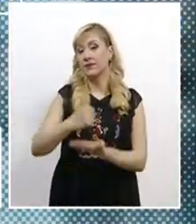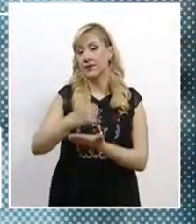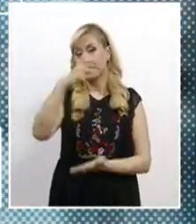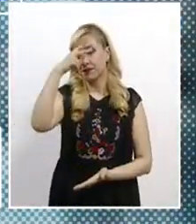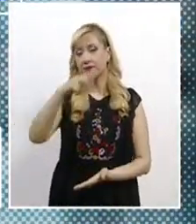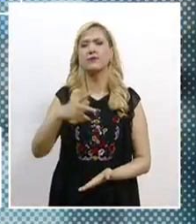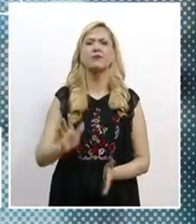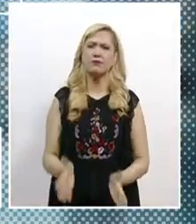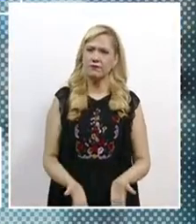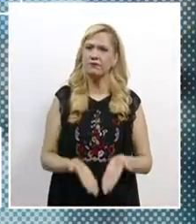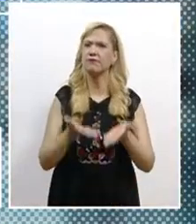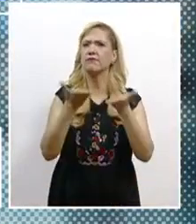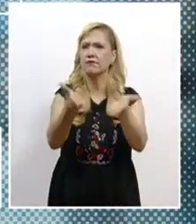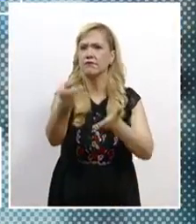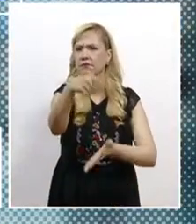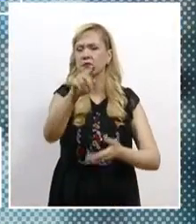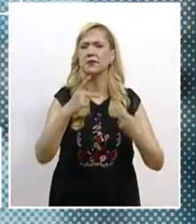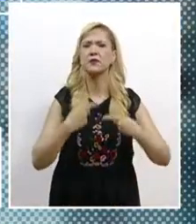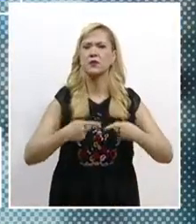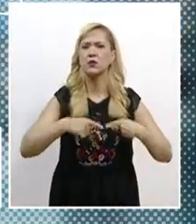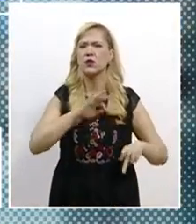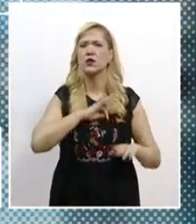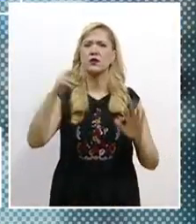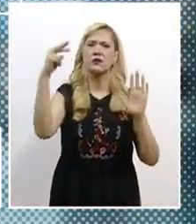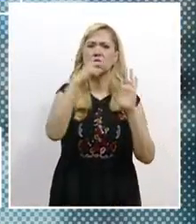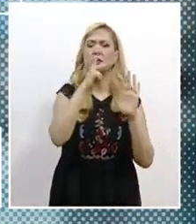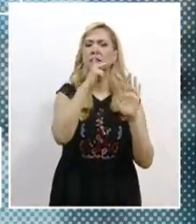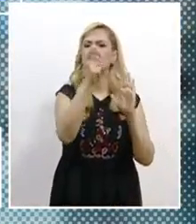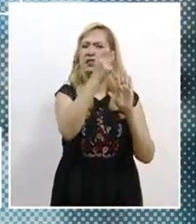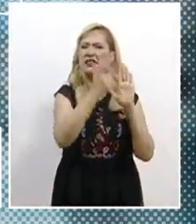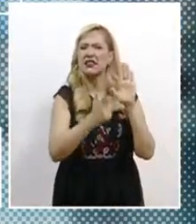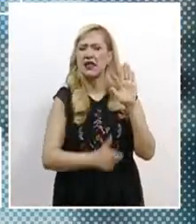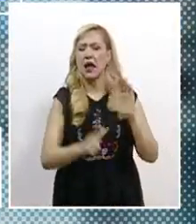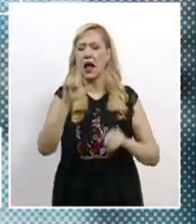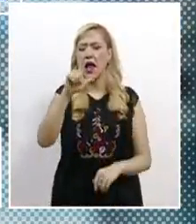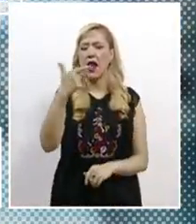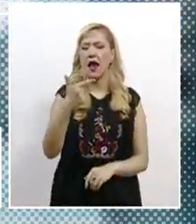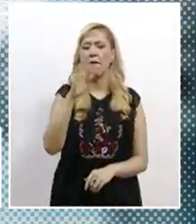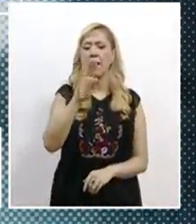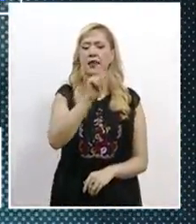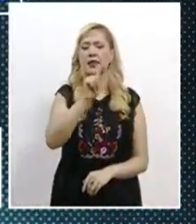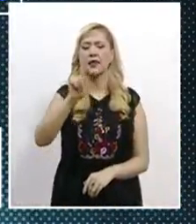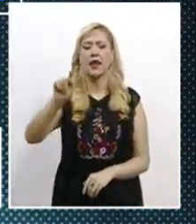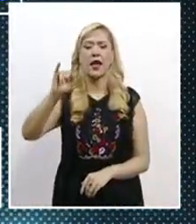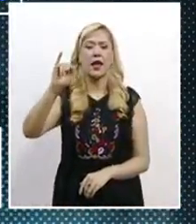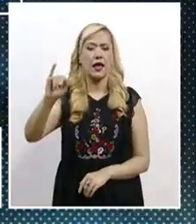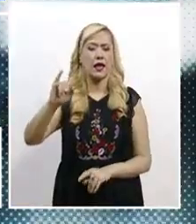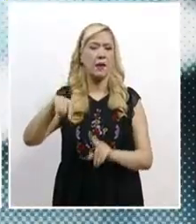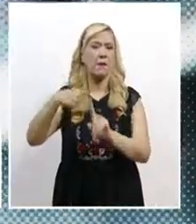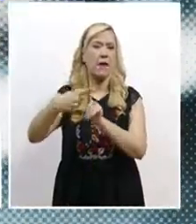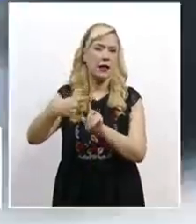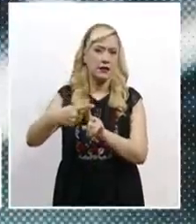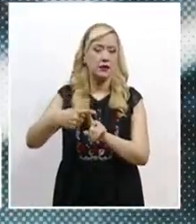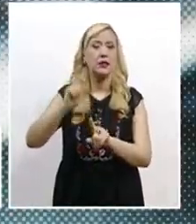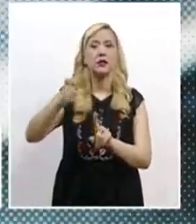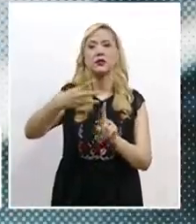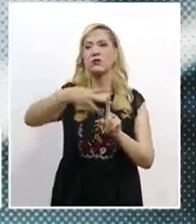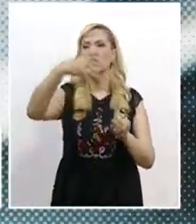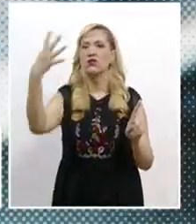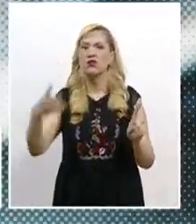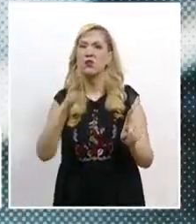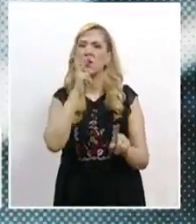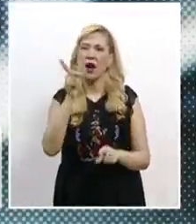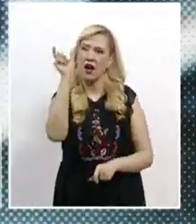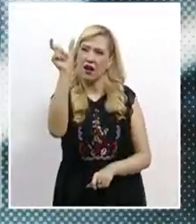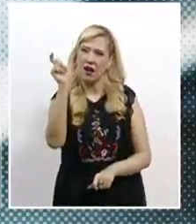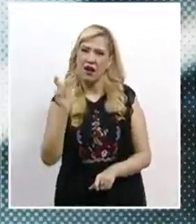puso a disposición del público en general el glosario digital LGBTTI para conocer mejor los términos de uso general